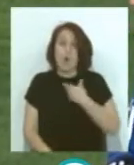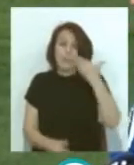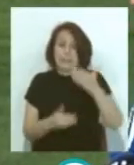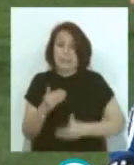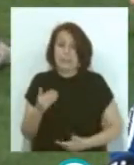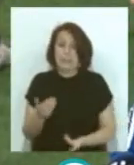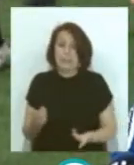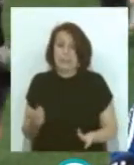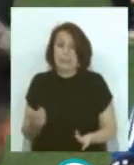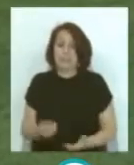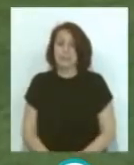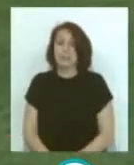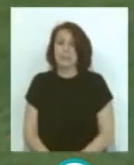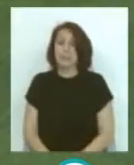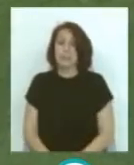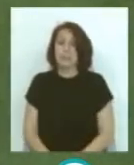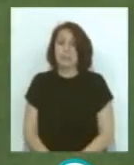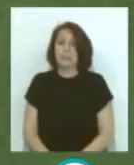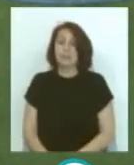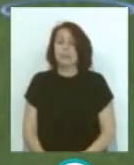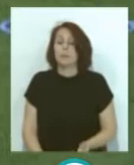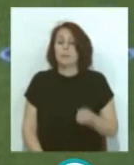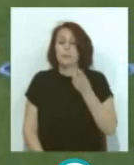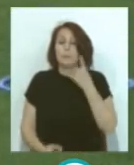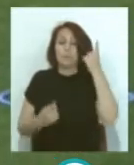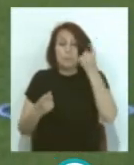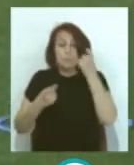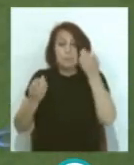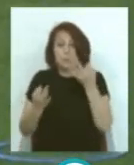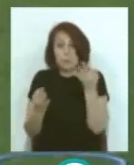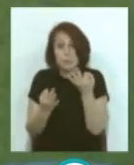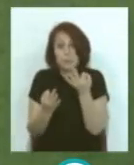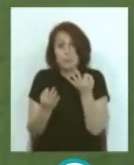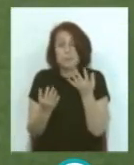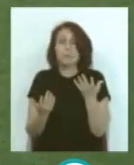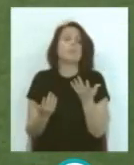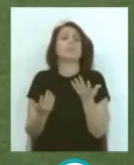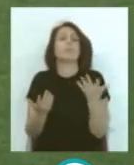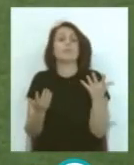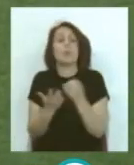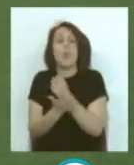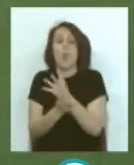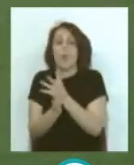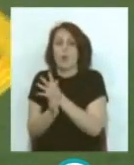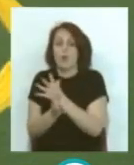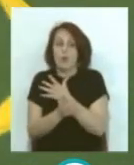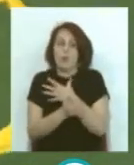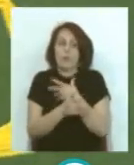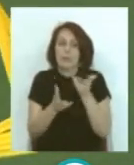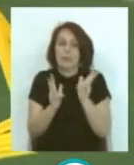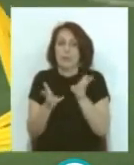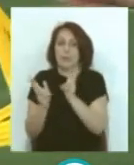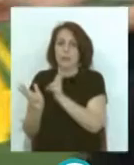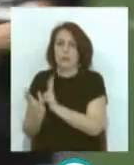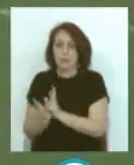límite. Y bueno, lo que se está intentando es que tener a todos los jugadores disponibles. Ahora